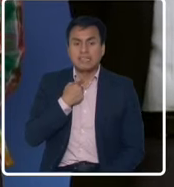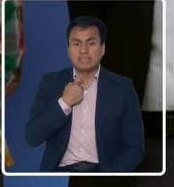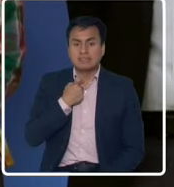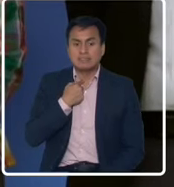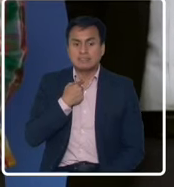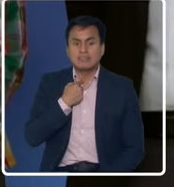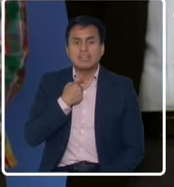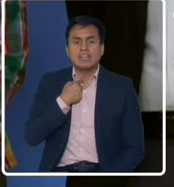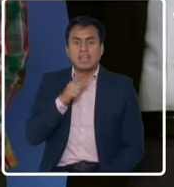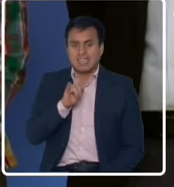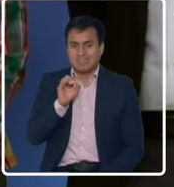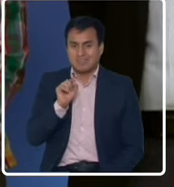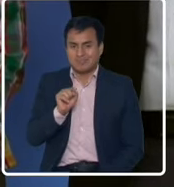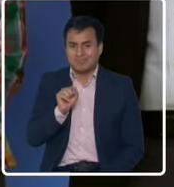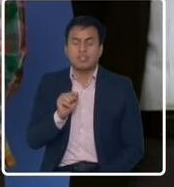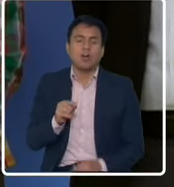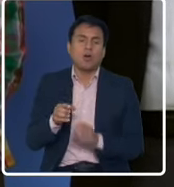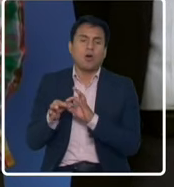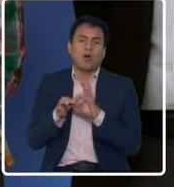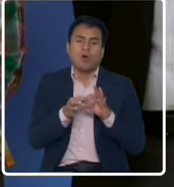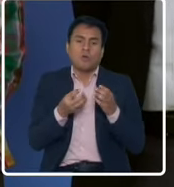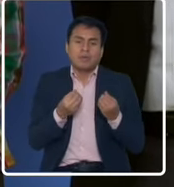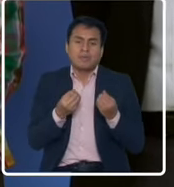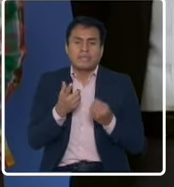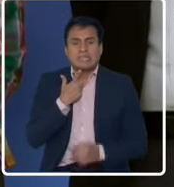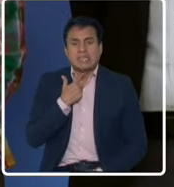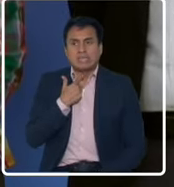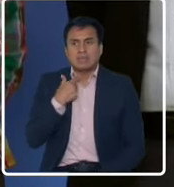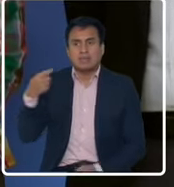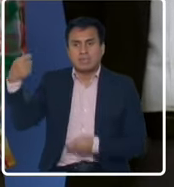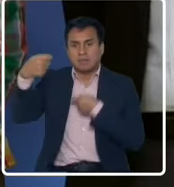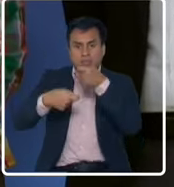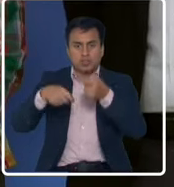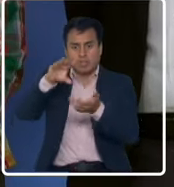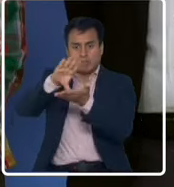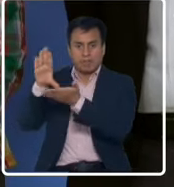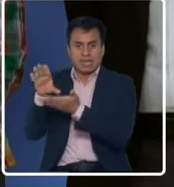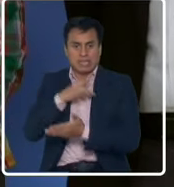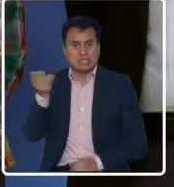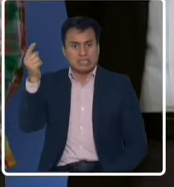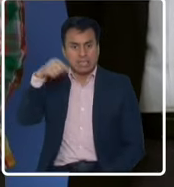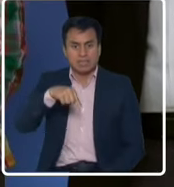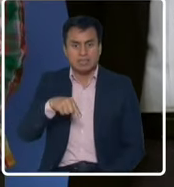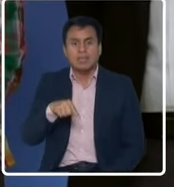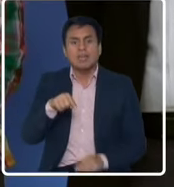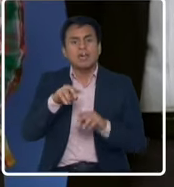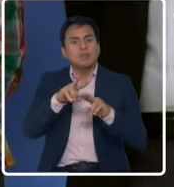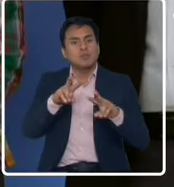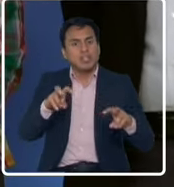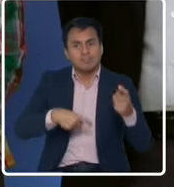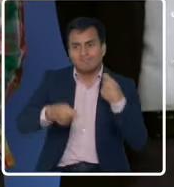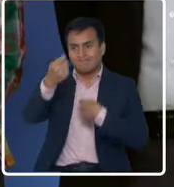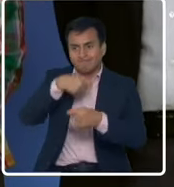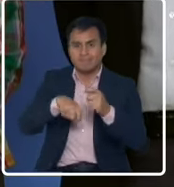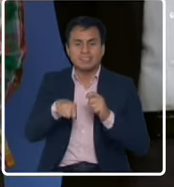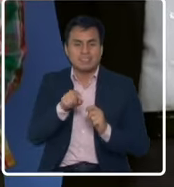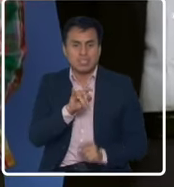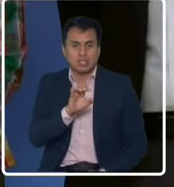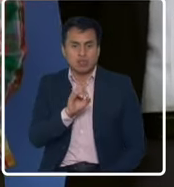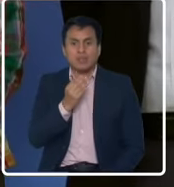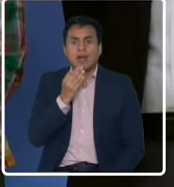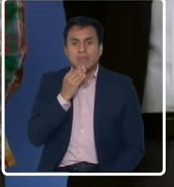el este recurso y obviamente nos interesa traer inversiones tanto para la explotación de este recurso